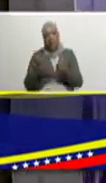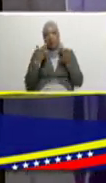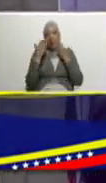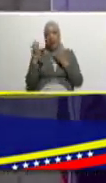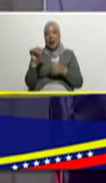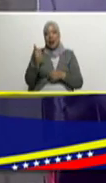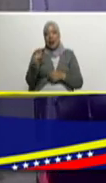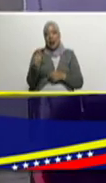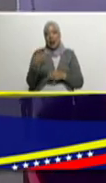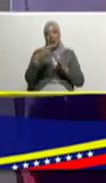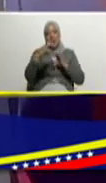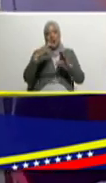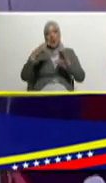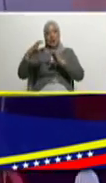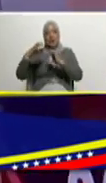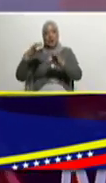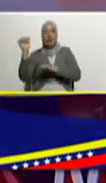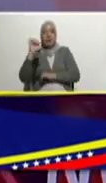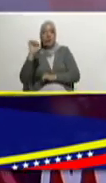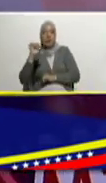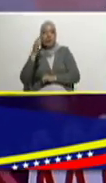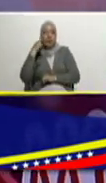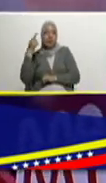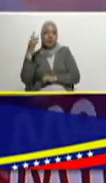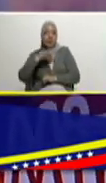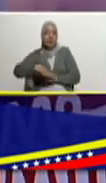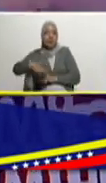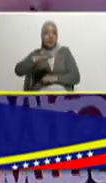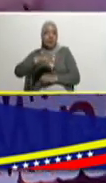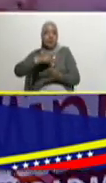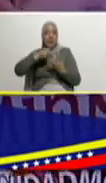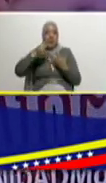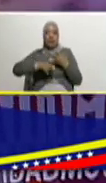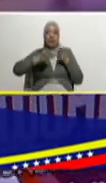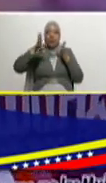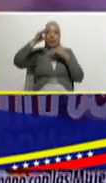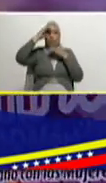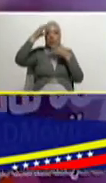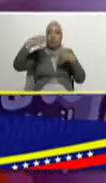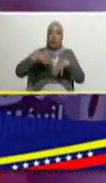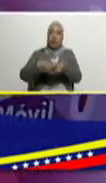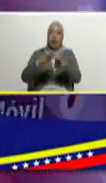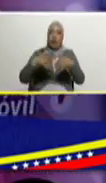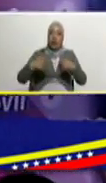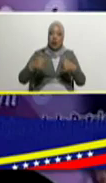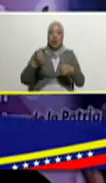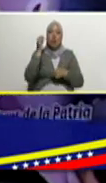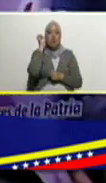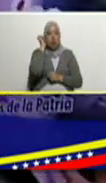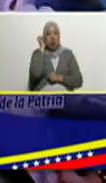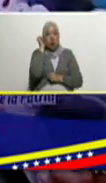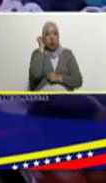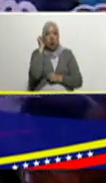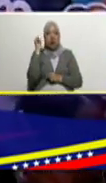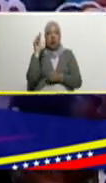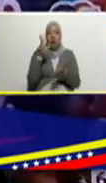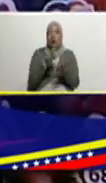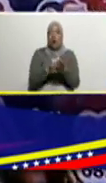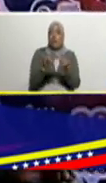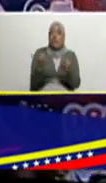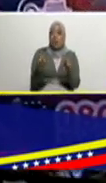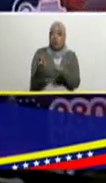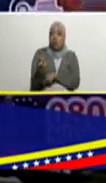10 unidades móviles enmarcadas en lo que es el Plan de Atención Integral de Salud para la Mujer, aprobado por